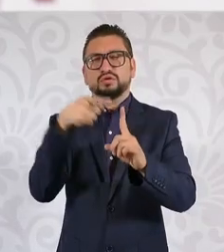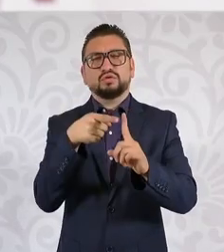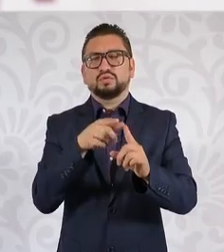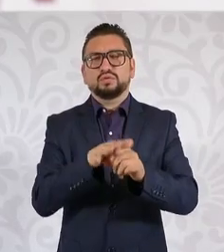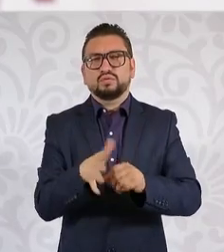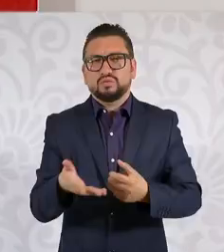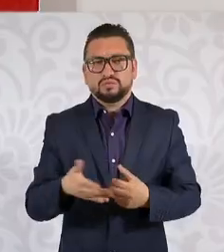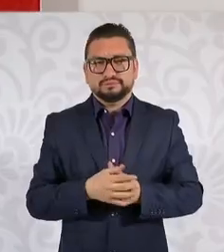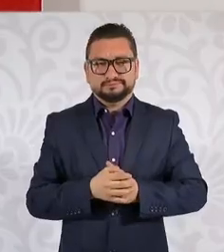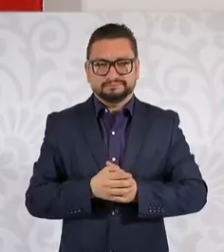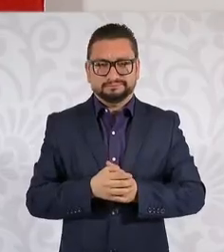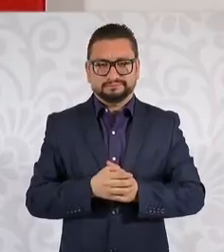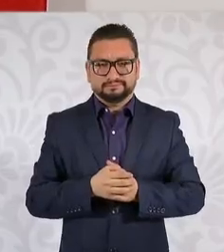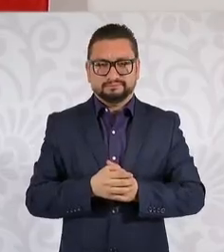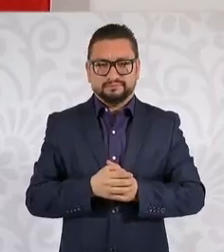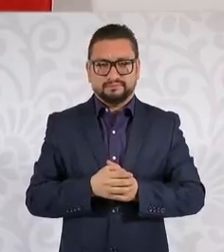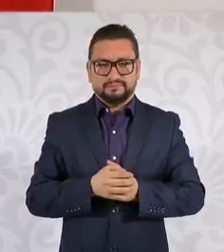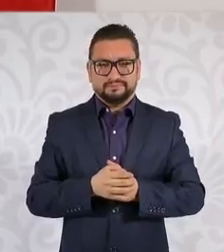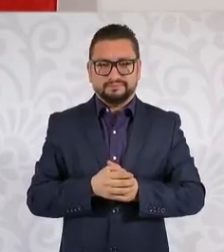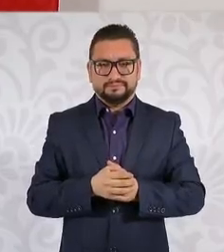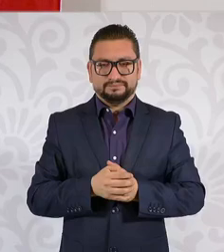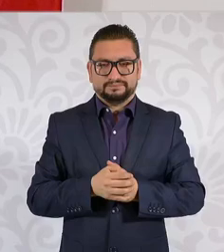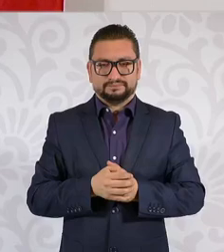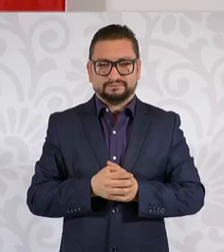es pues darles